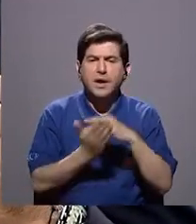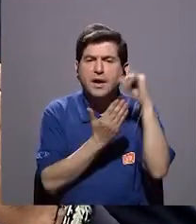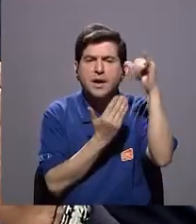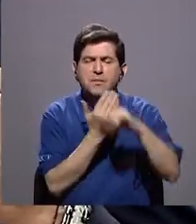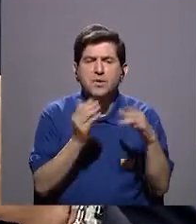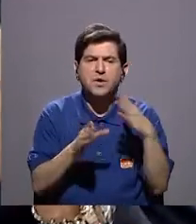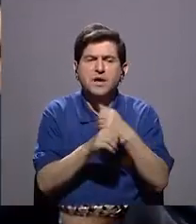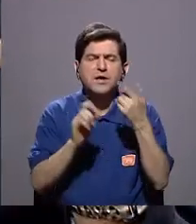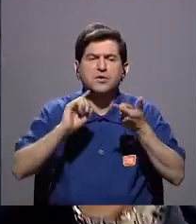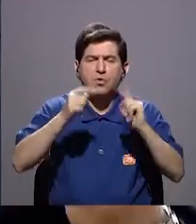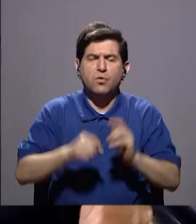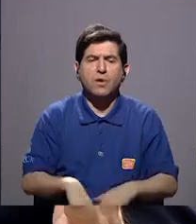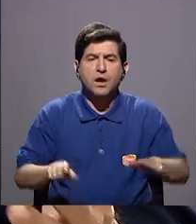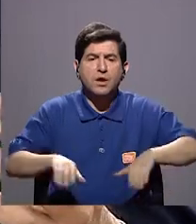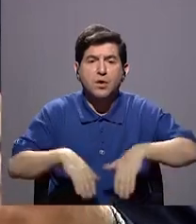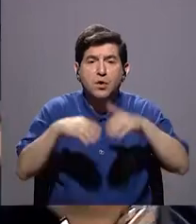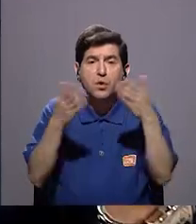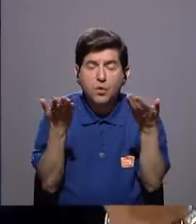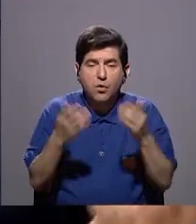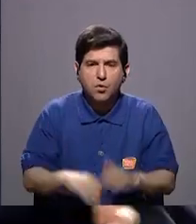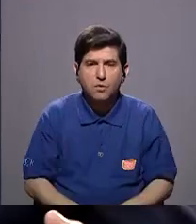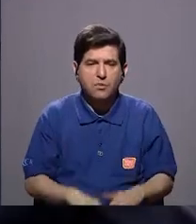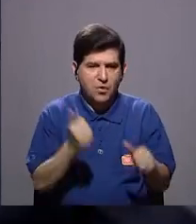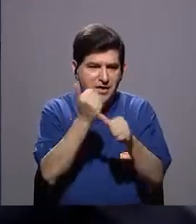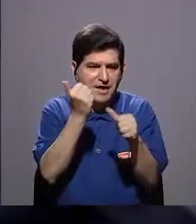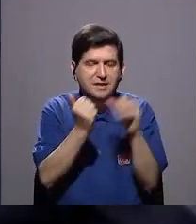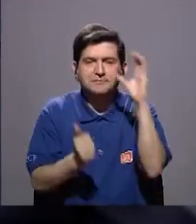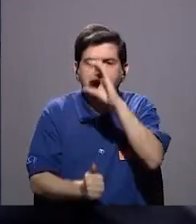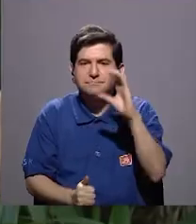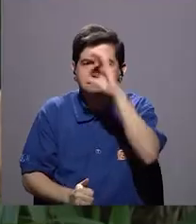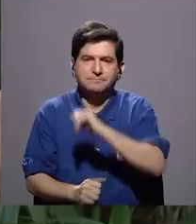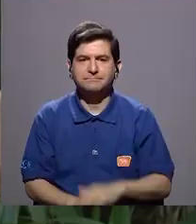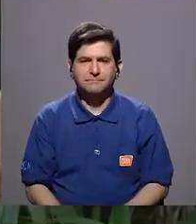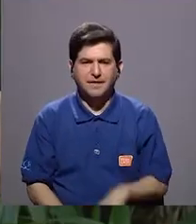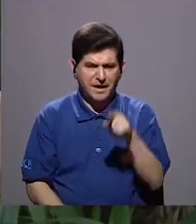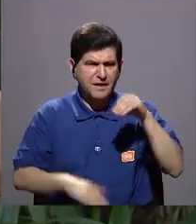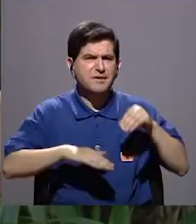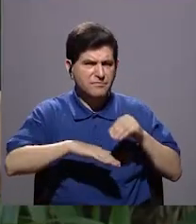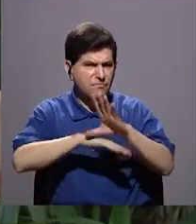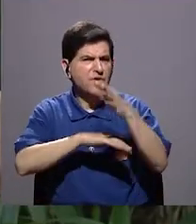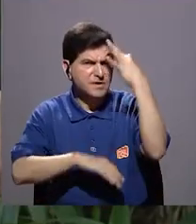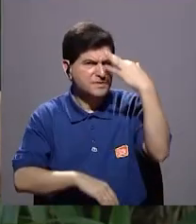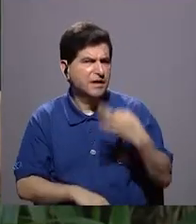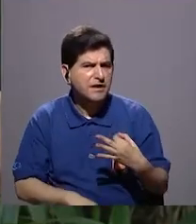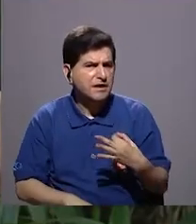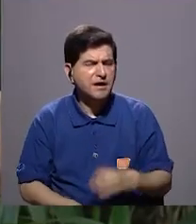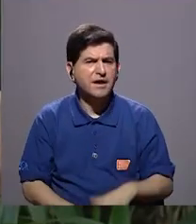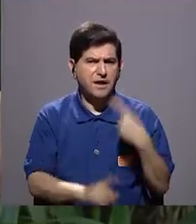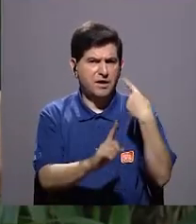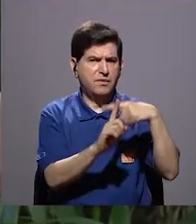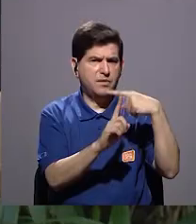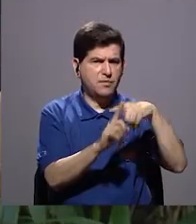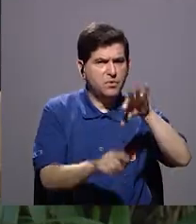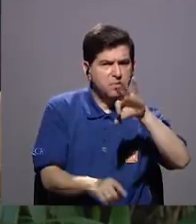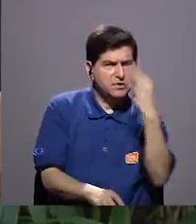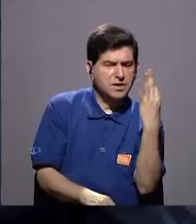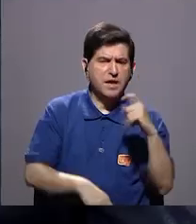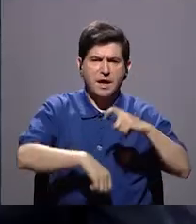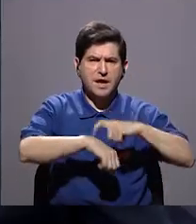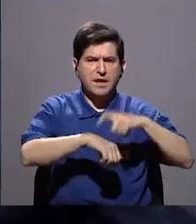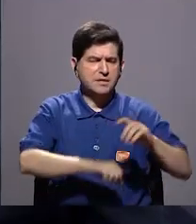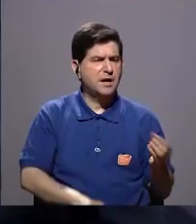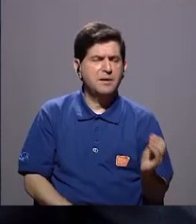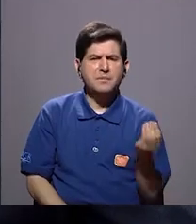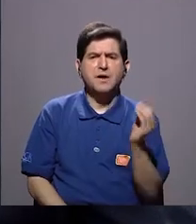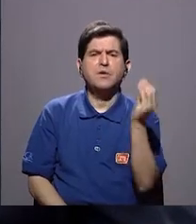qué proyecto van a hacer, cómo lo van a hacer, buscar asesorías. Me imagino que esto repercute definitivamente en positivo en